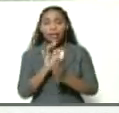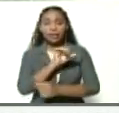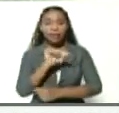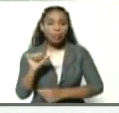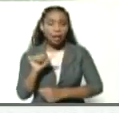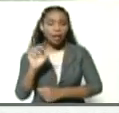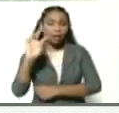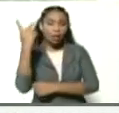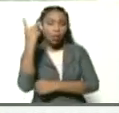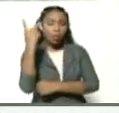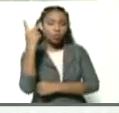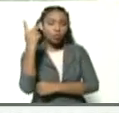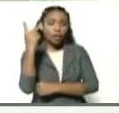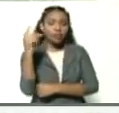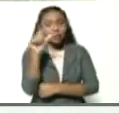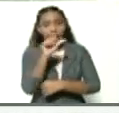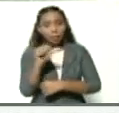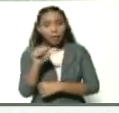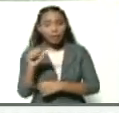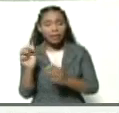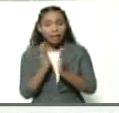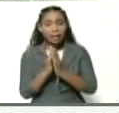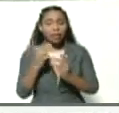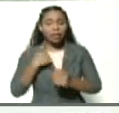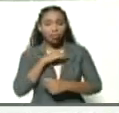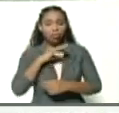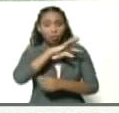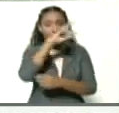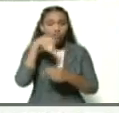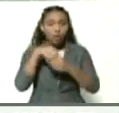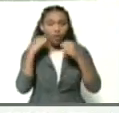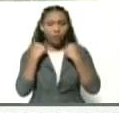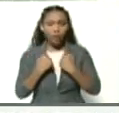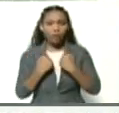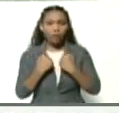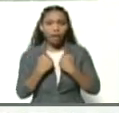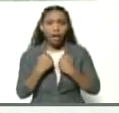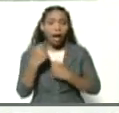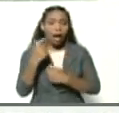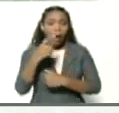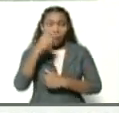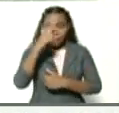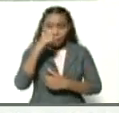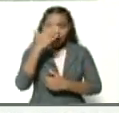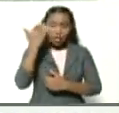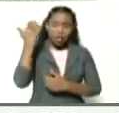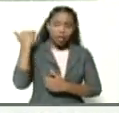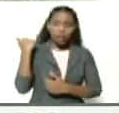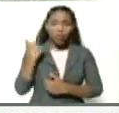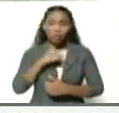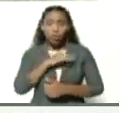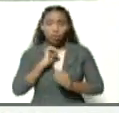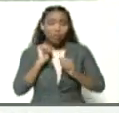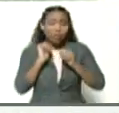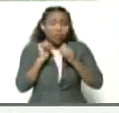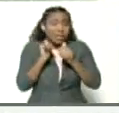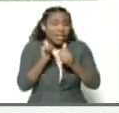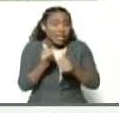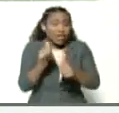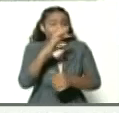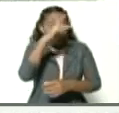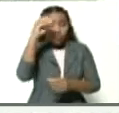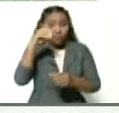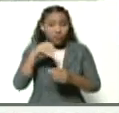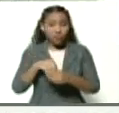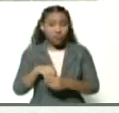es la segunda Semana Santa en que pasamos en cuarentena radical. Hace un año estábamos estrenando las cuarentenas